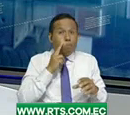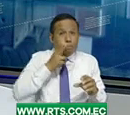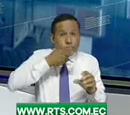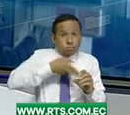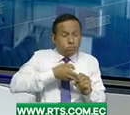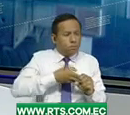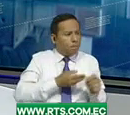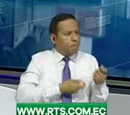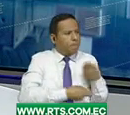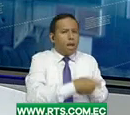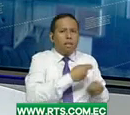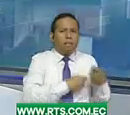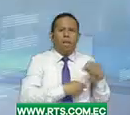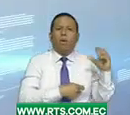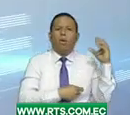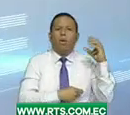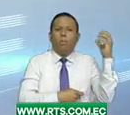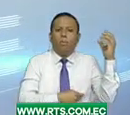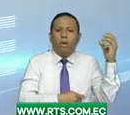colombianas.